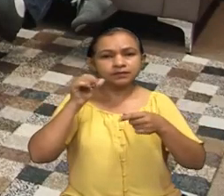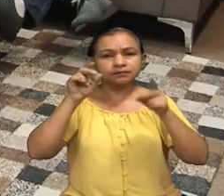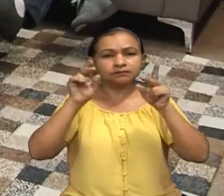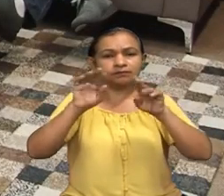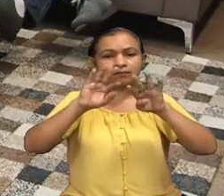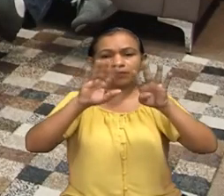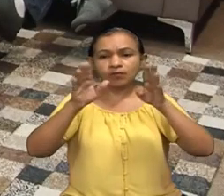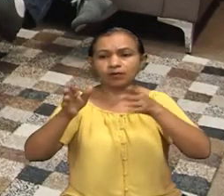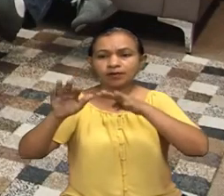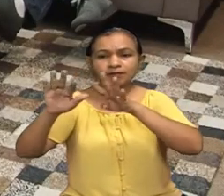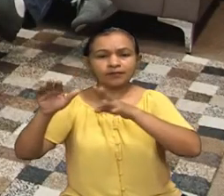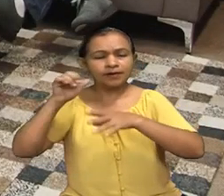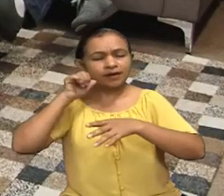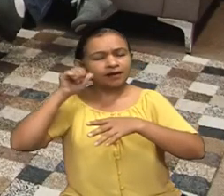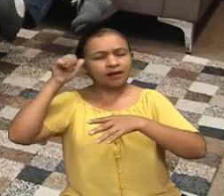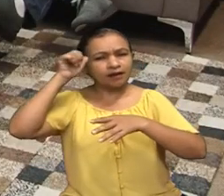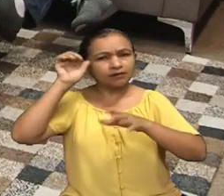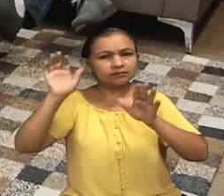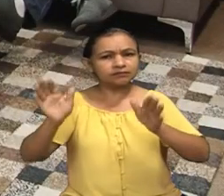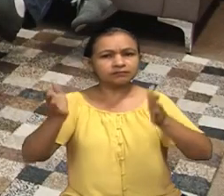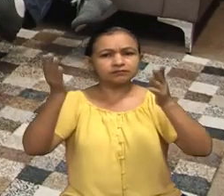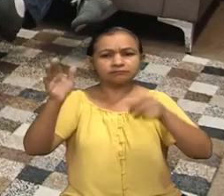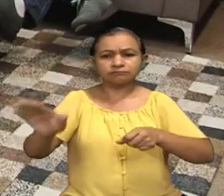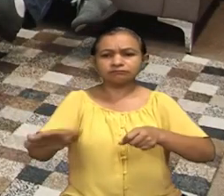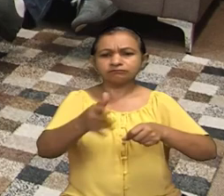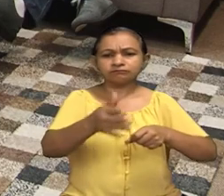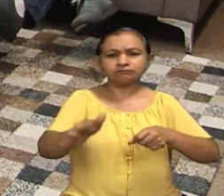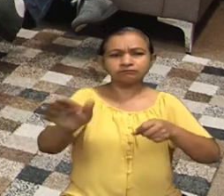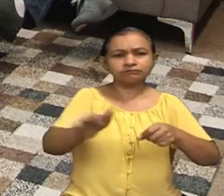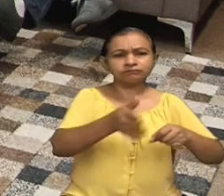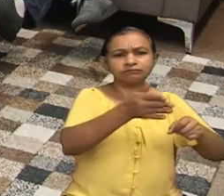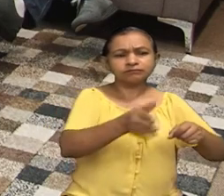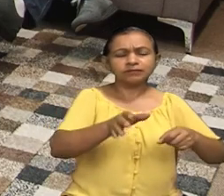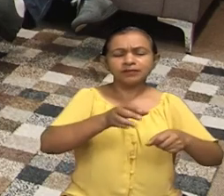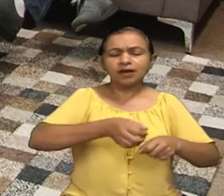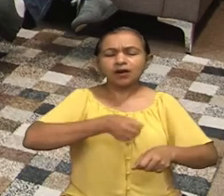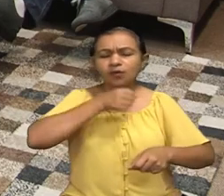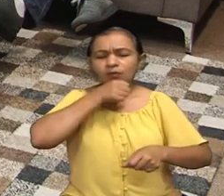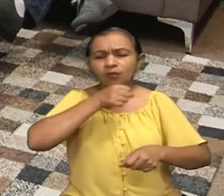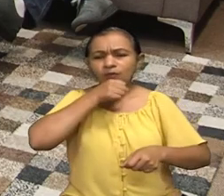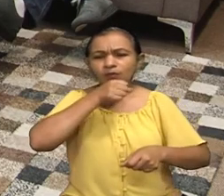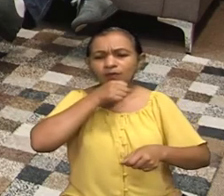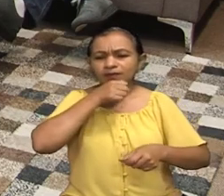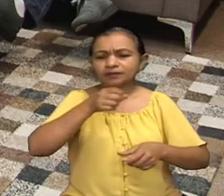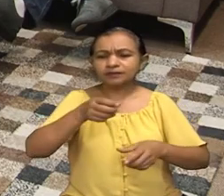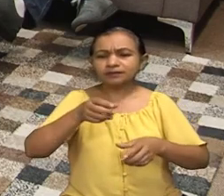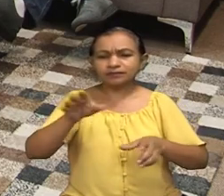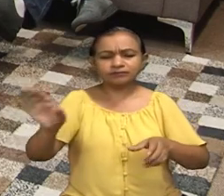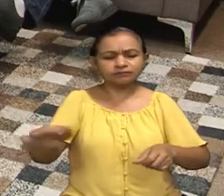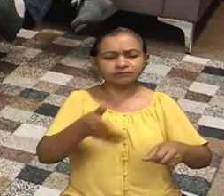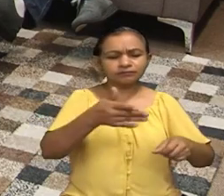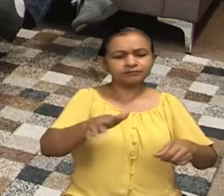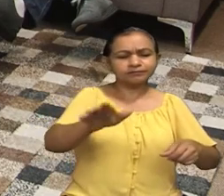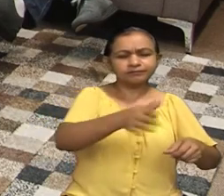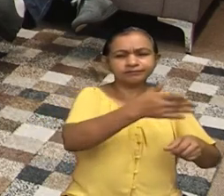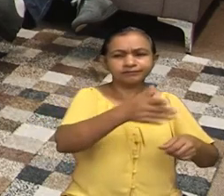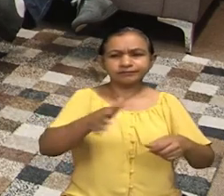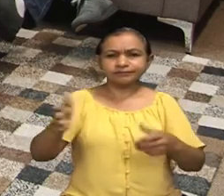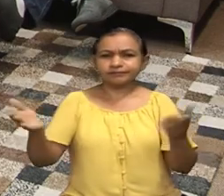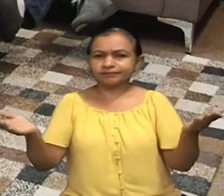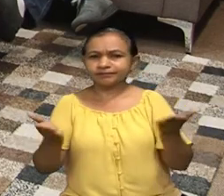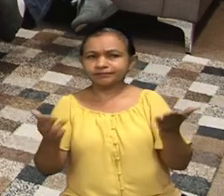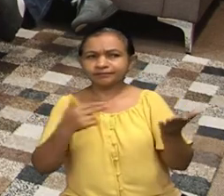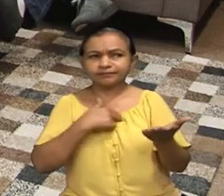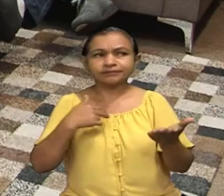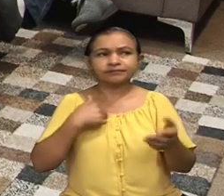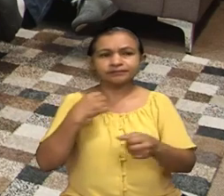mujeres, personas adultas mayores cocinando. Sí. Y eran las abuelitas sirviendo después. Bueno, ellas prepararon todo el alimento. Es decir, ¿cómo se hace ese